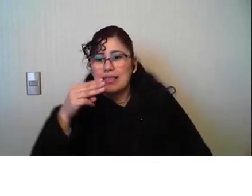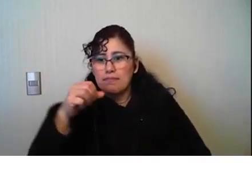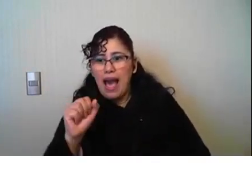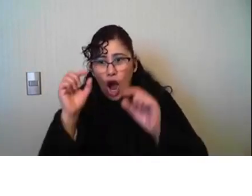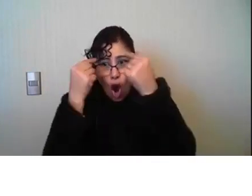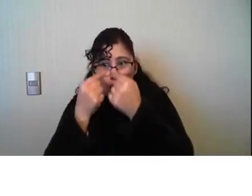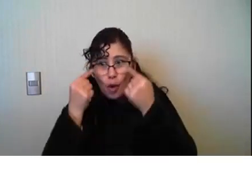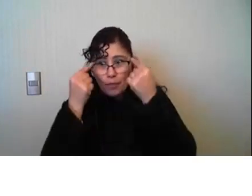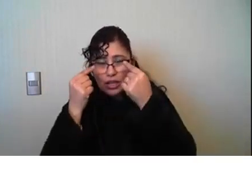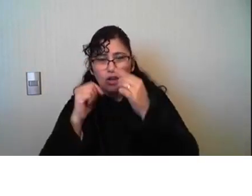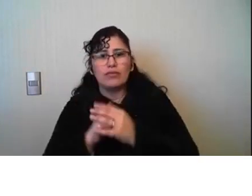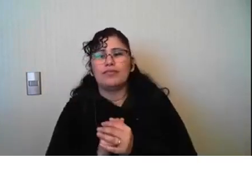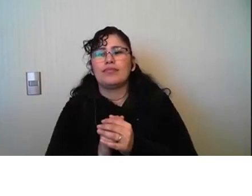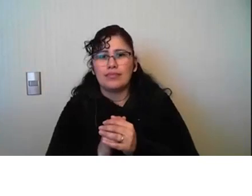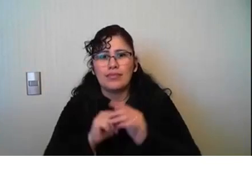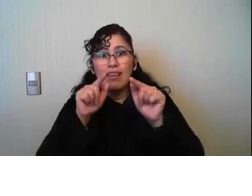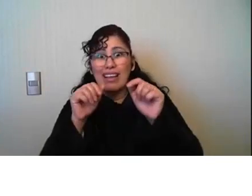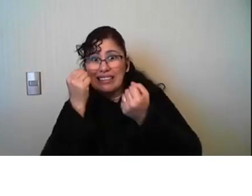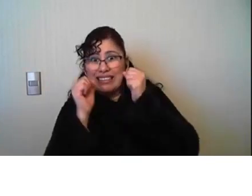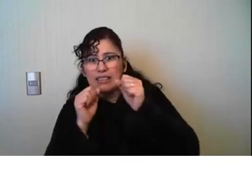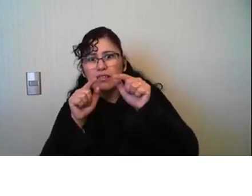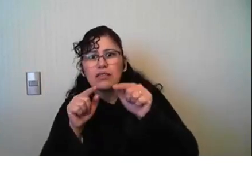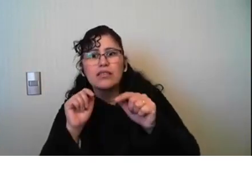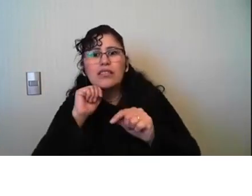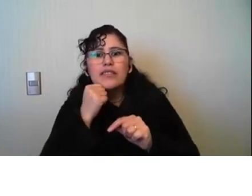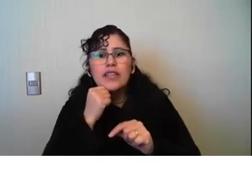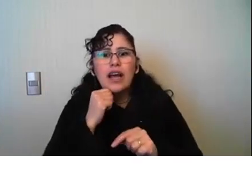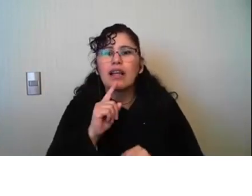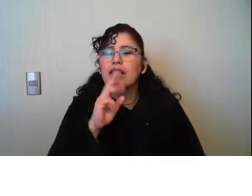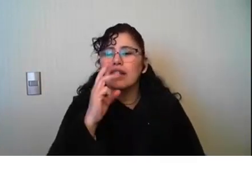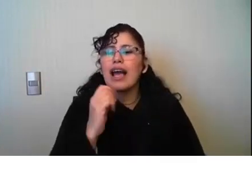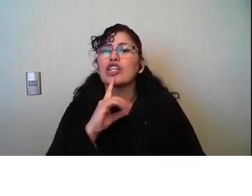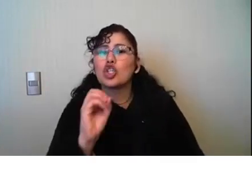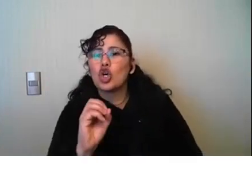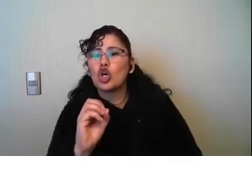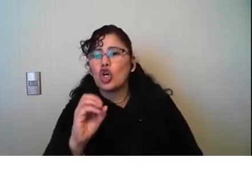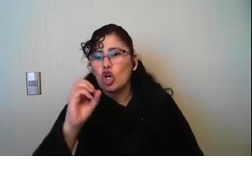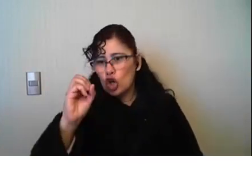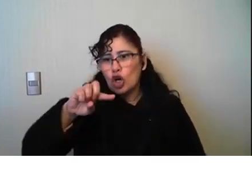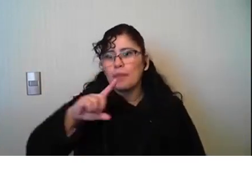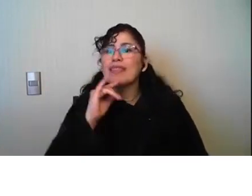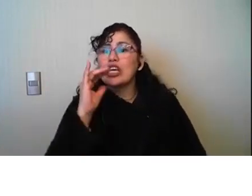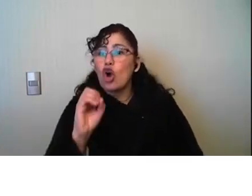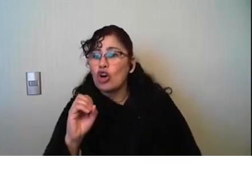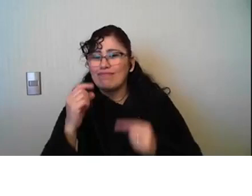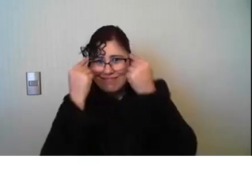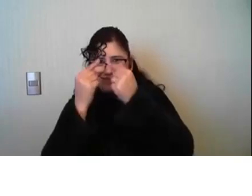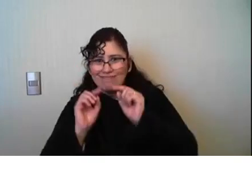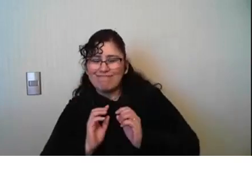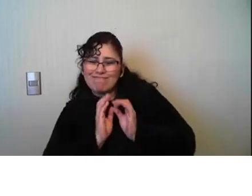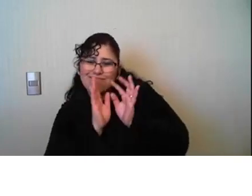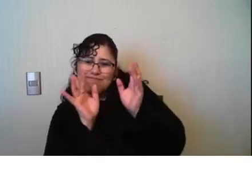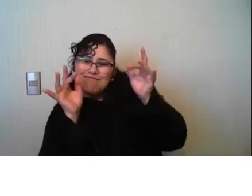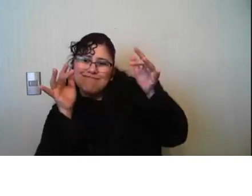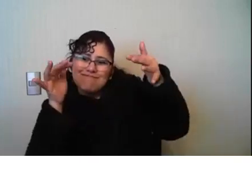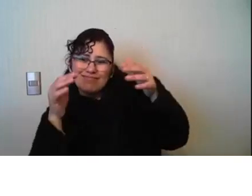tanto, si esto es nervio, esto es quiasma, esto que está aquí corresponde al tracto óptico. Y esto es irrigación asociada a estos elementos. Es una